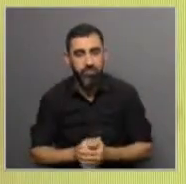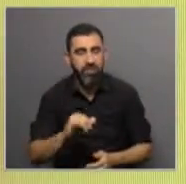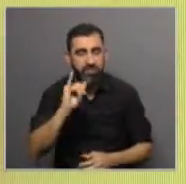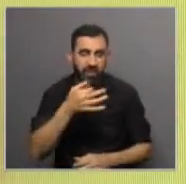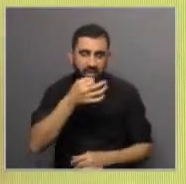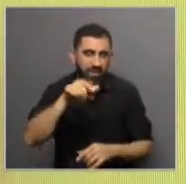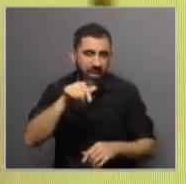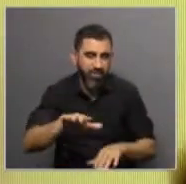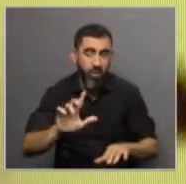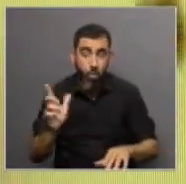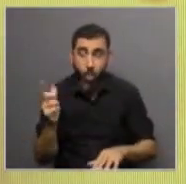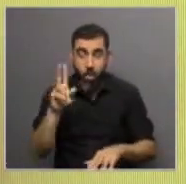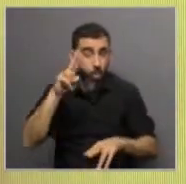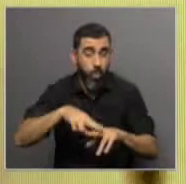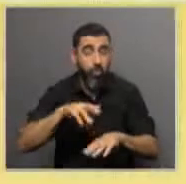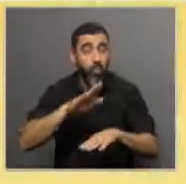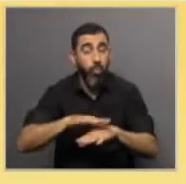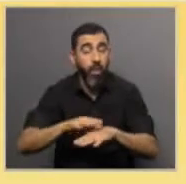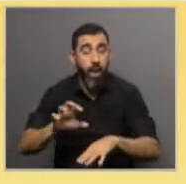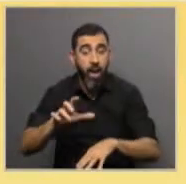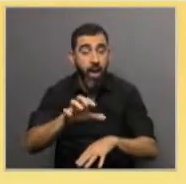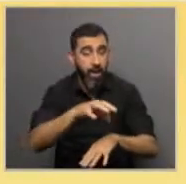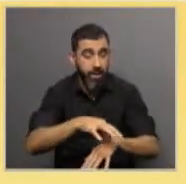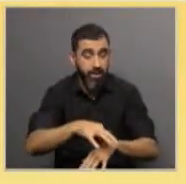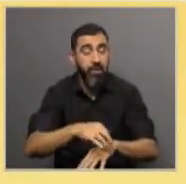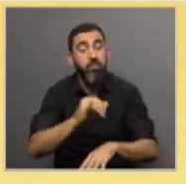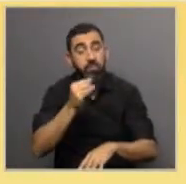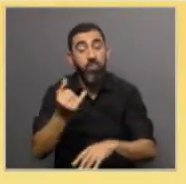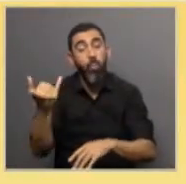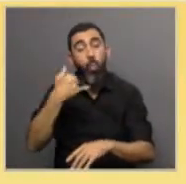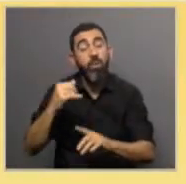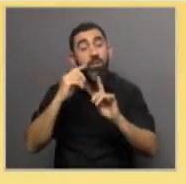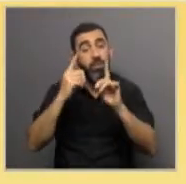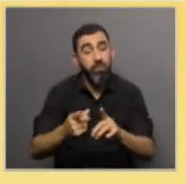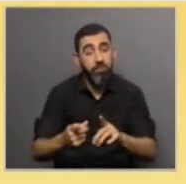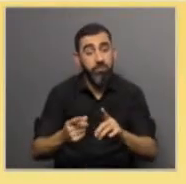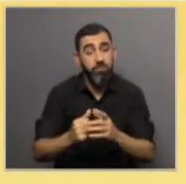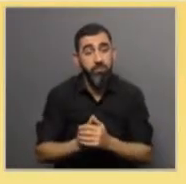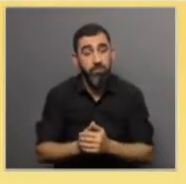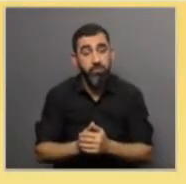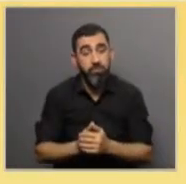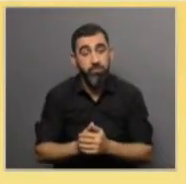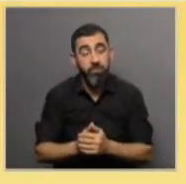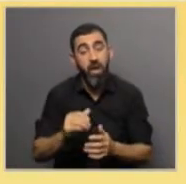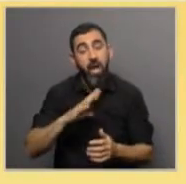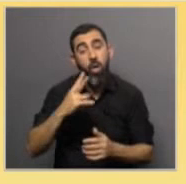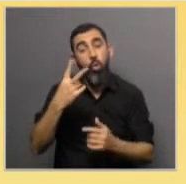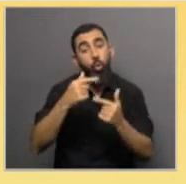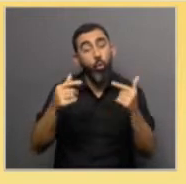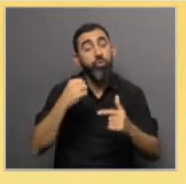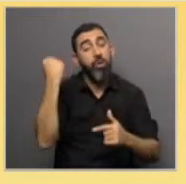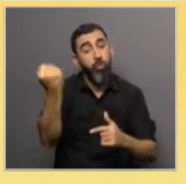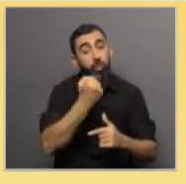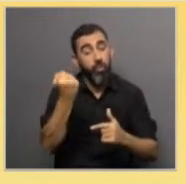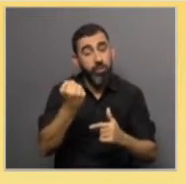han registrado muertes por picaduras de araña. Unas cosas que nos contaba también que hay dos factores importantes que juegan